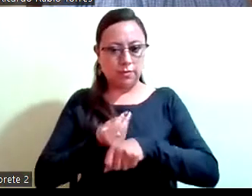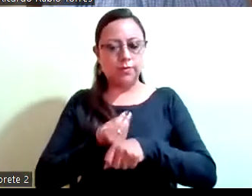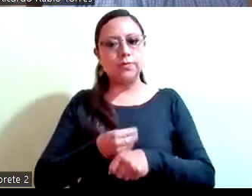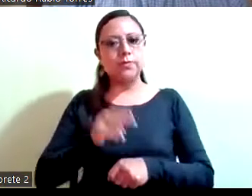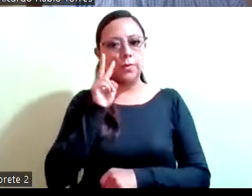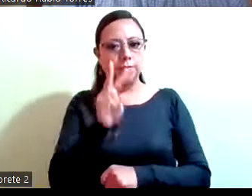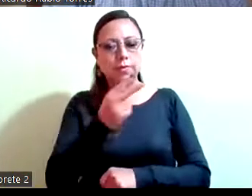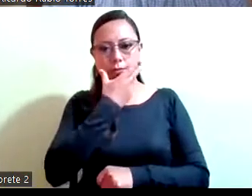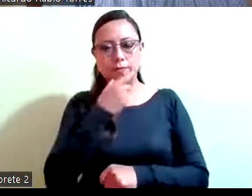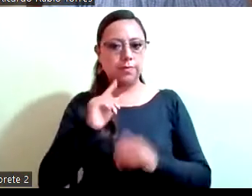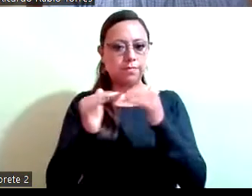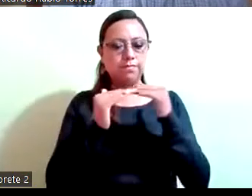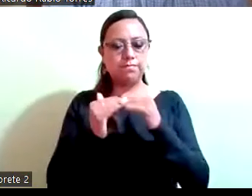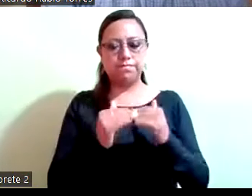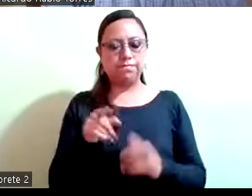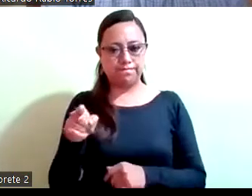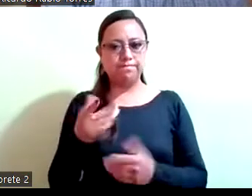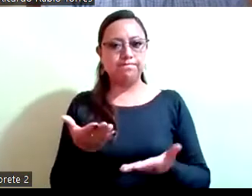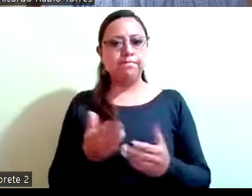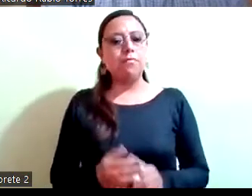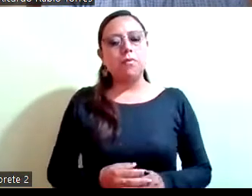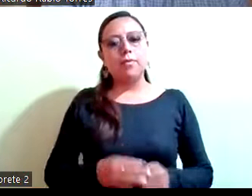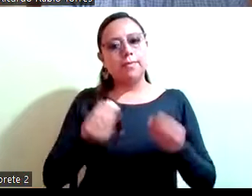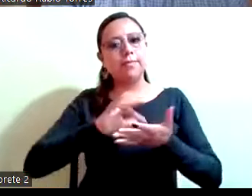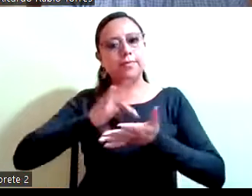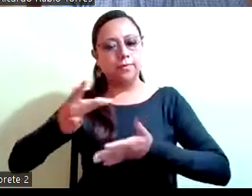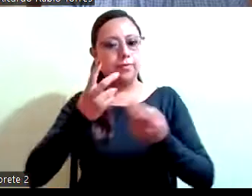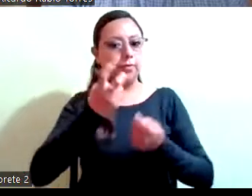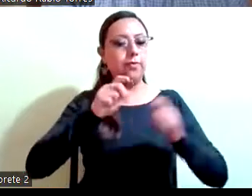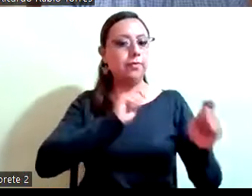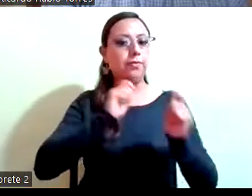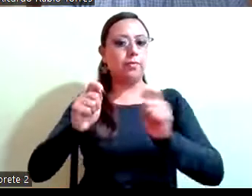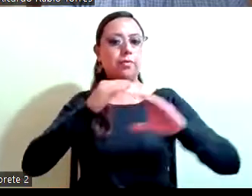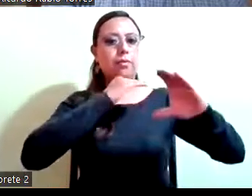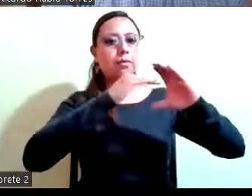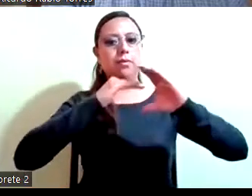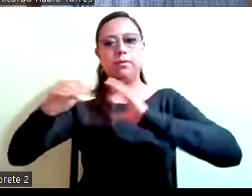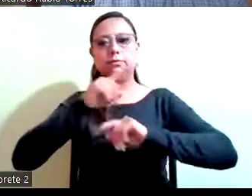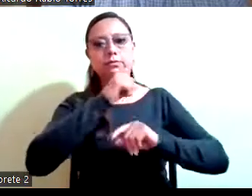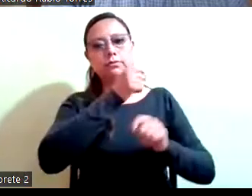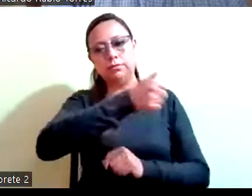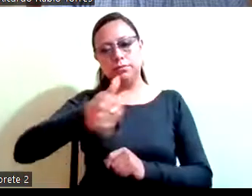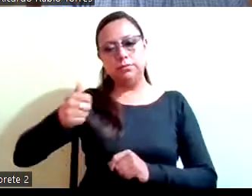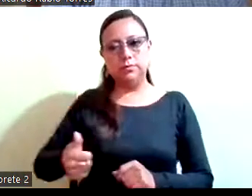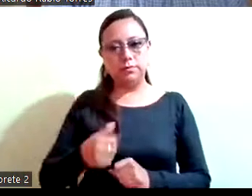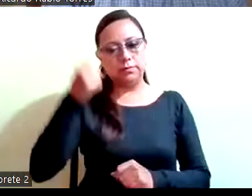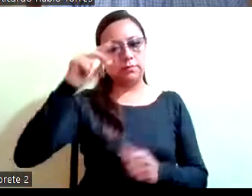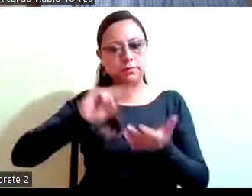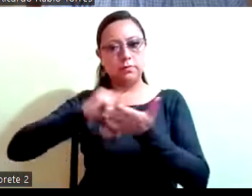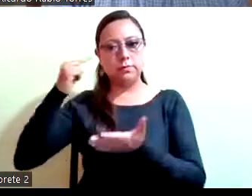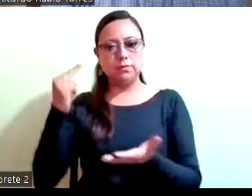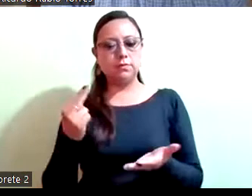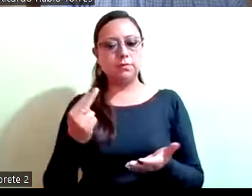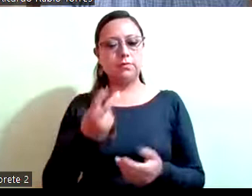Muchas gracias, diputado secretario. Será enviado a sus correos electrónicos oficiales para la firma